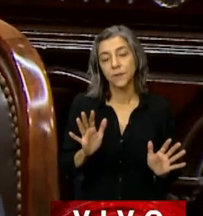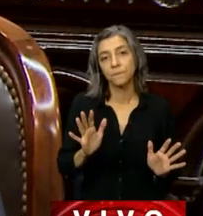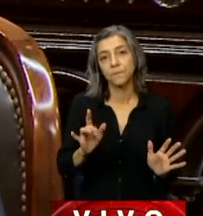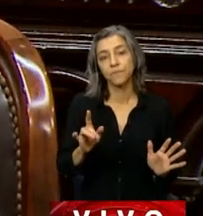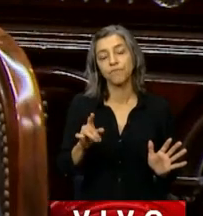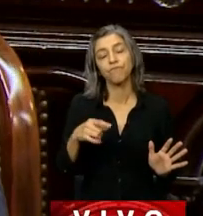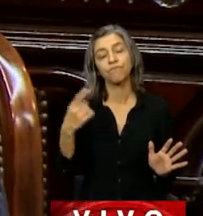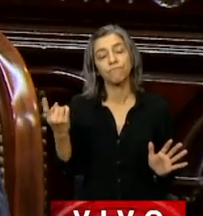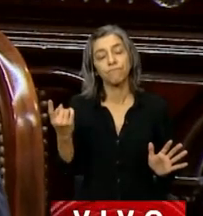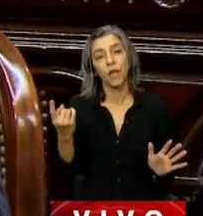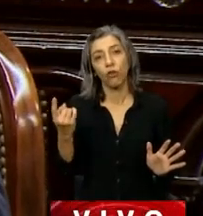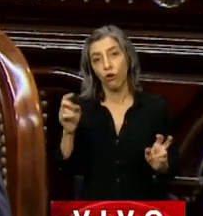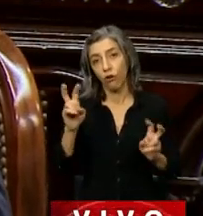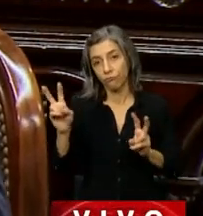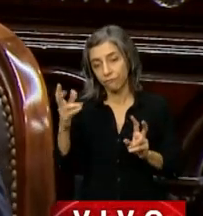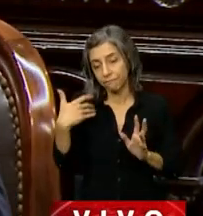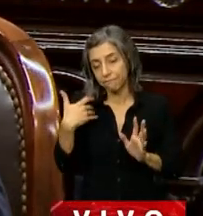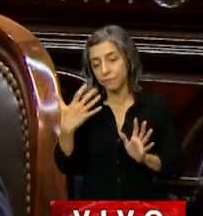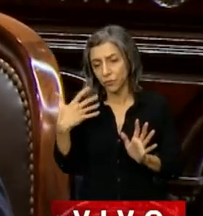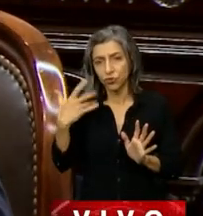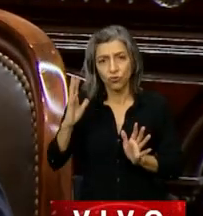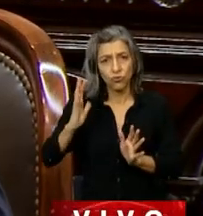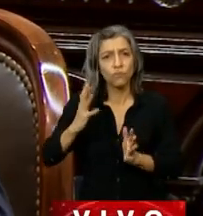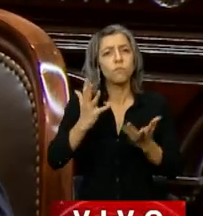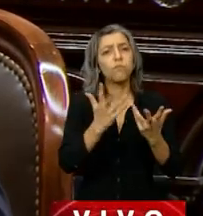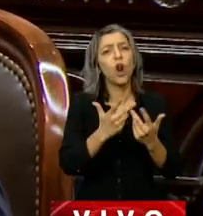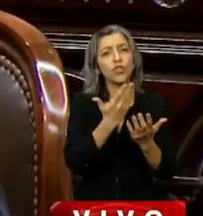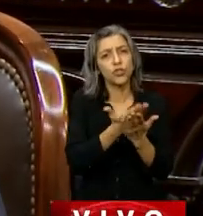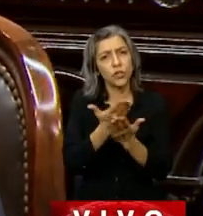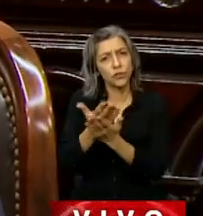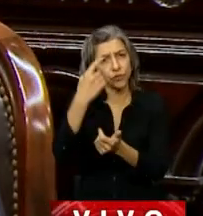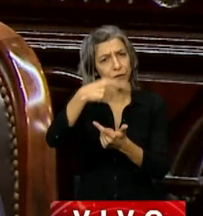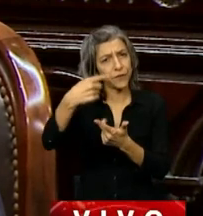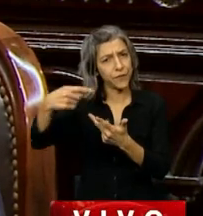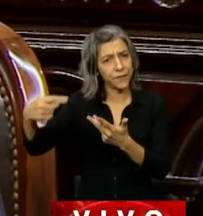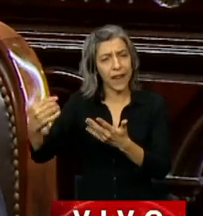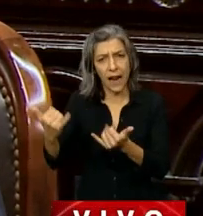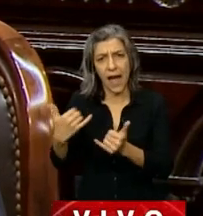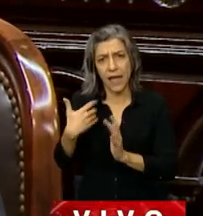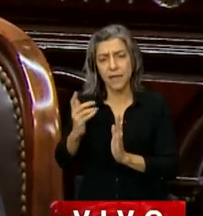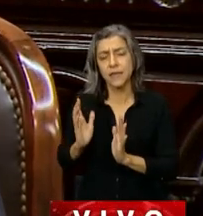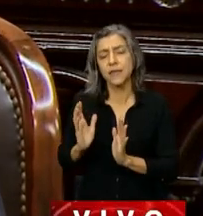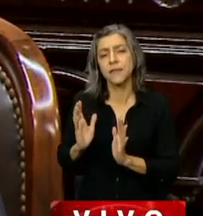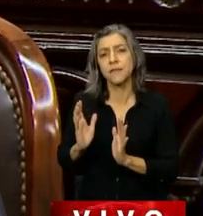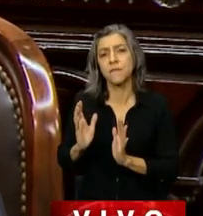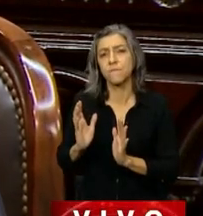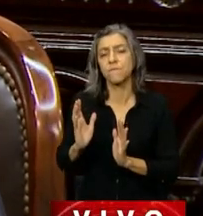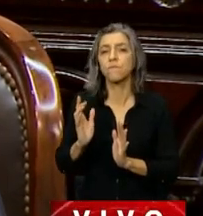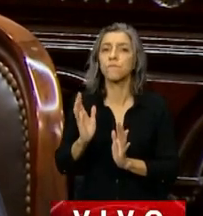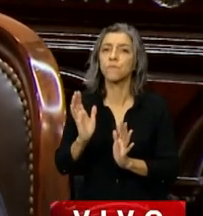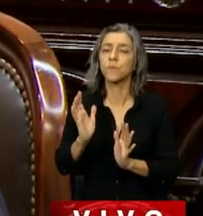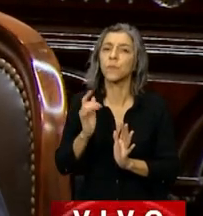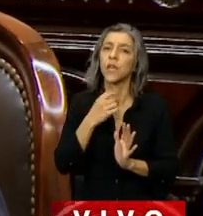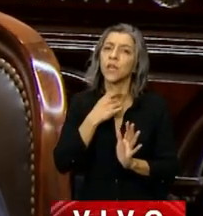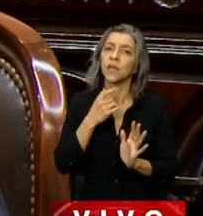que soy, junto, por supuesto, que había otros proyectos de otros diputados y diputadas, no quiero dejar